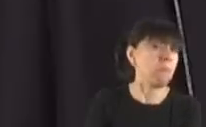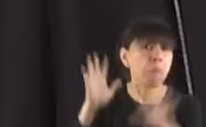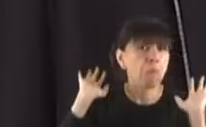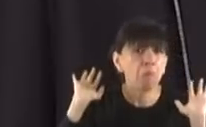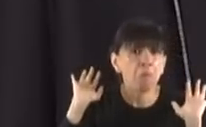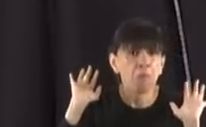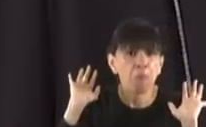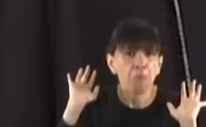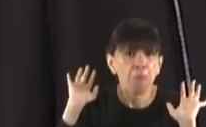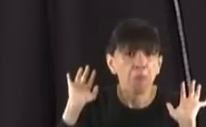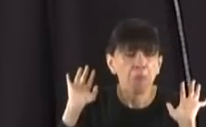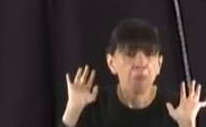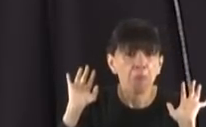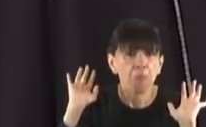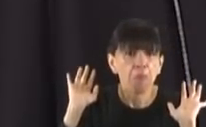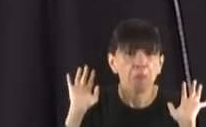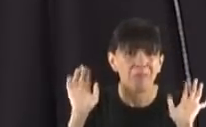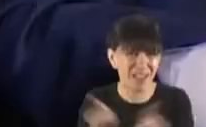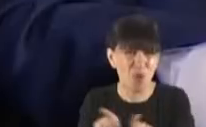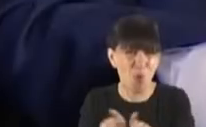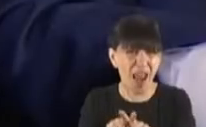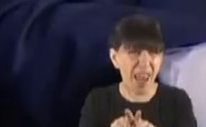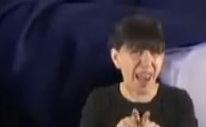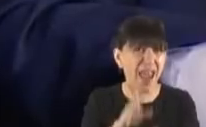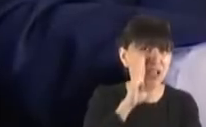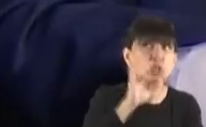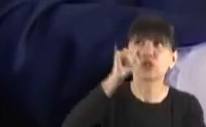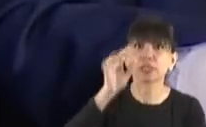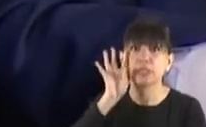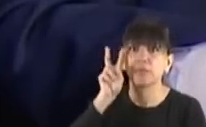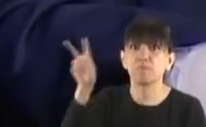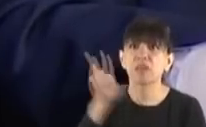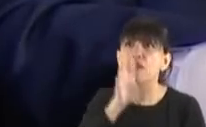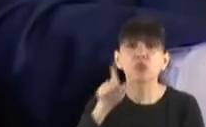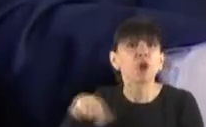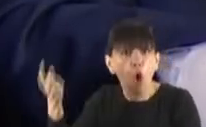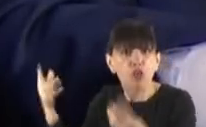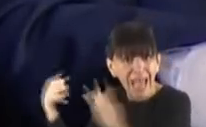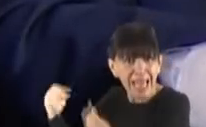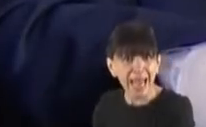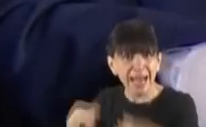hacer frente a la agresión rusa, pero que al fin y al cabo se lleva vidas inocentes.